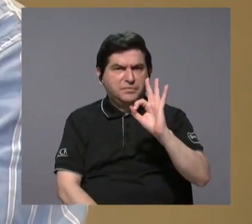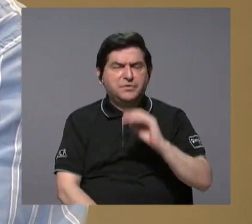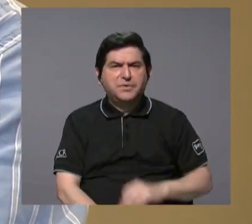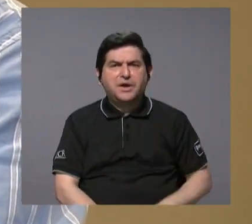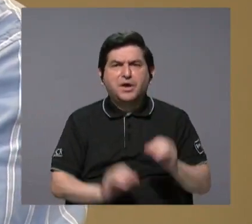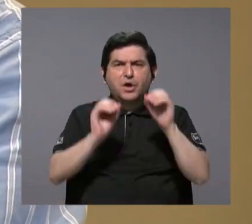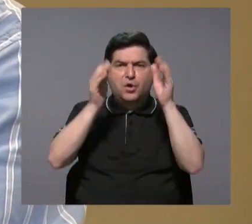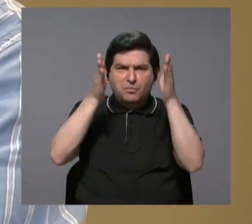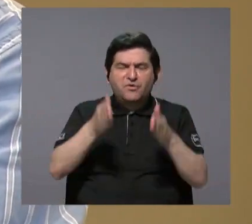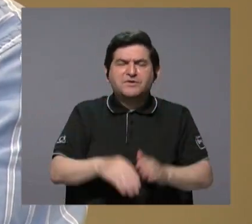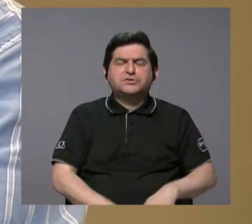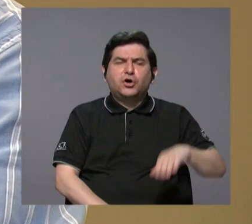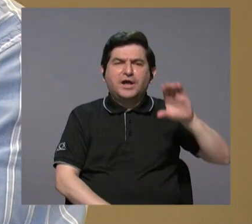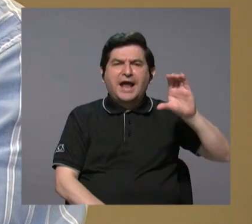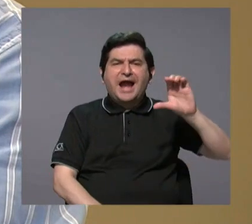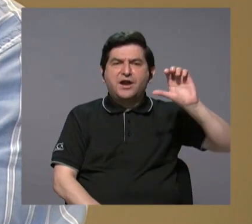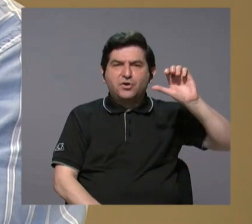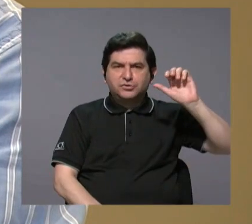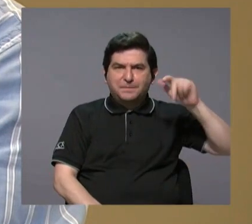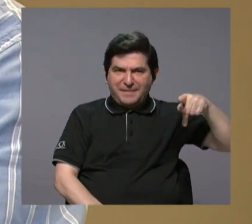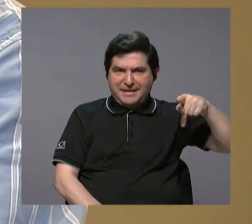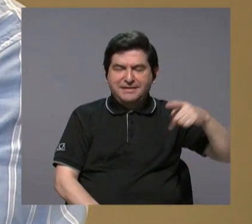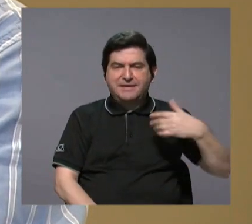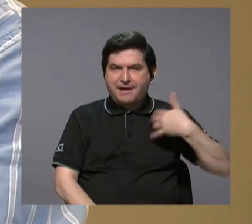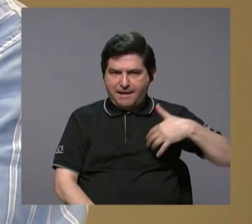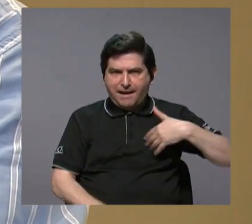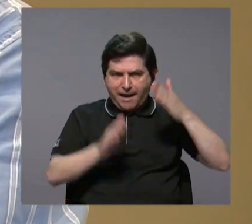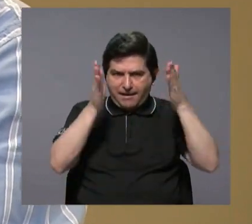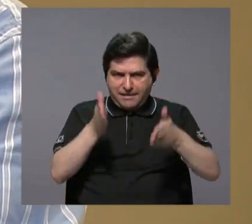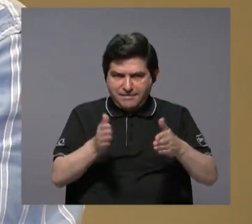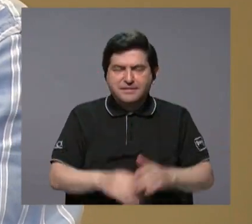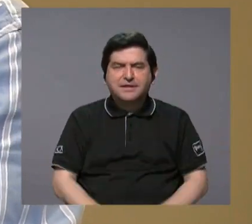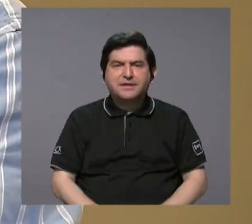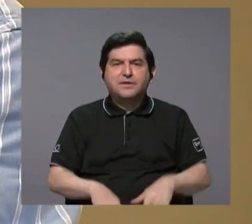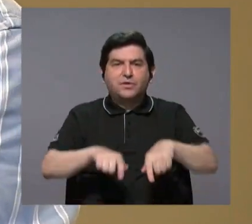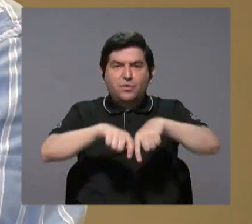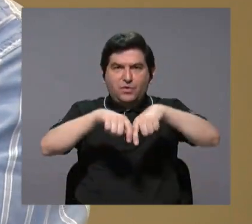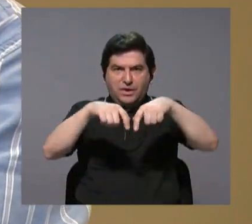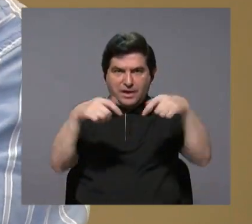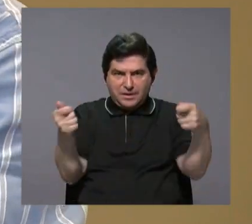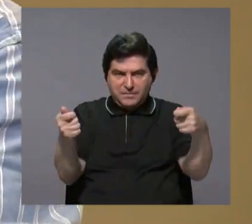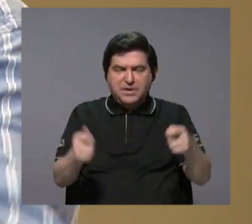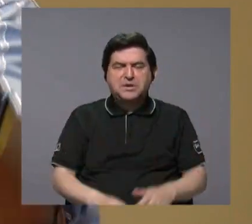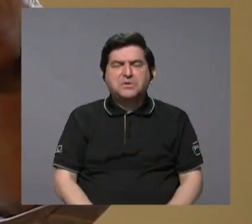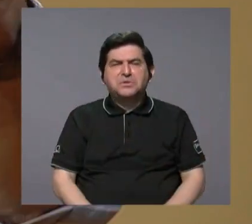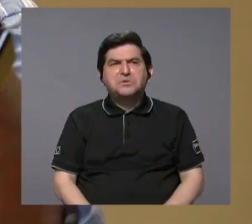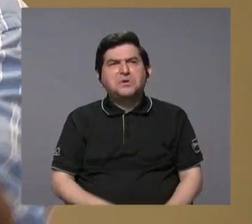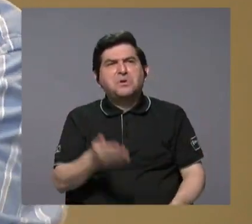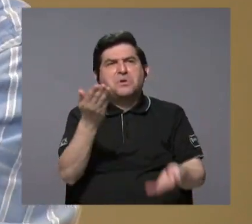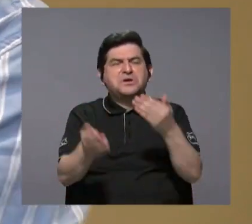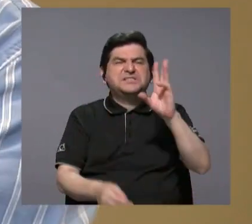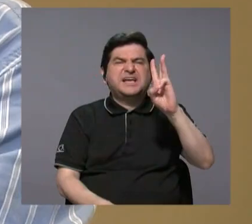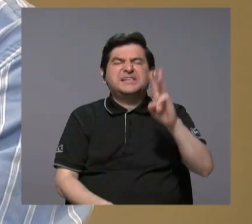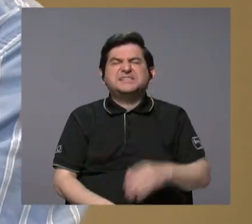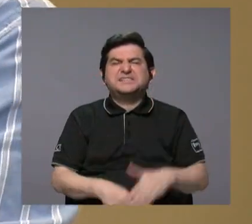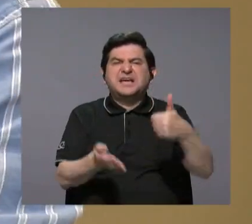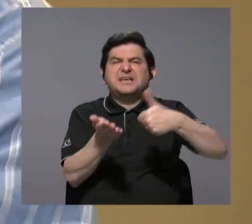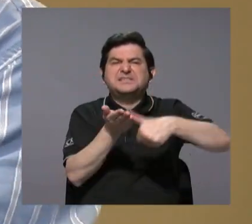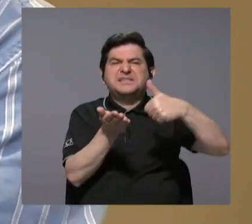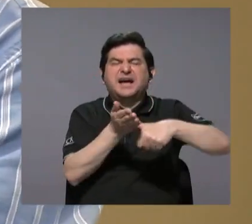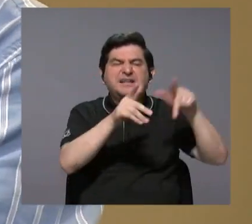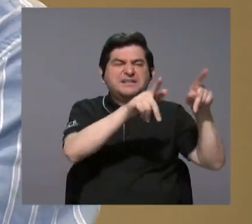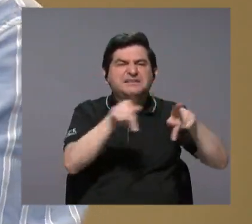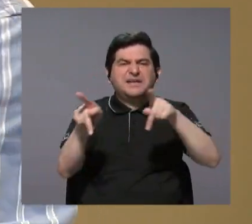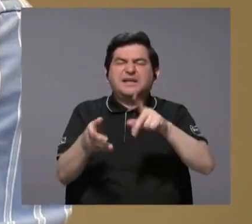el profesor Argentino, en el periódico, en el diario, le publicábamos máximo de 6 cartas a los